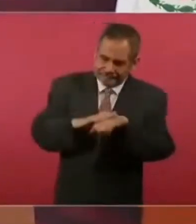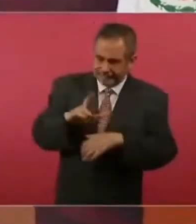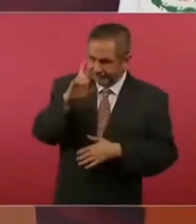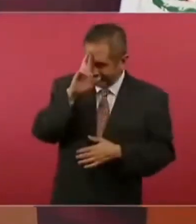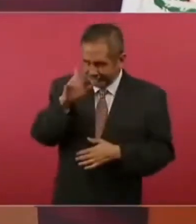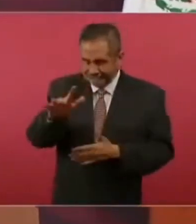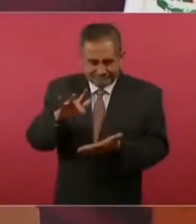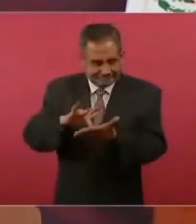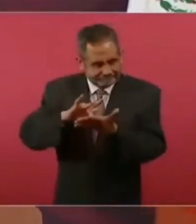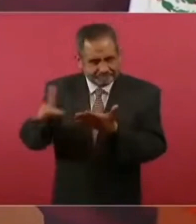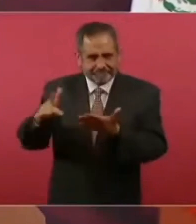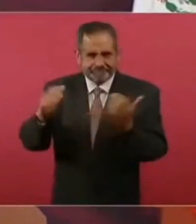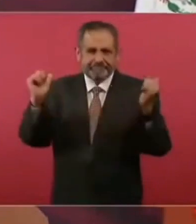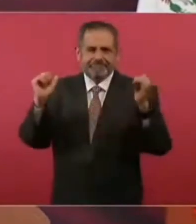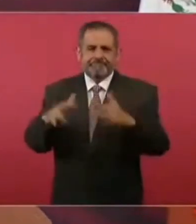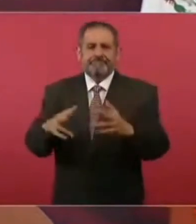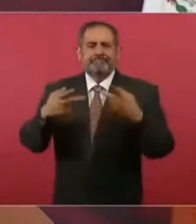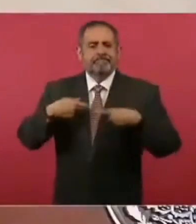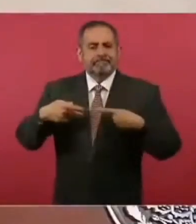al Zócalo,